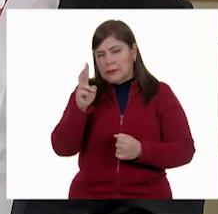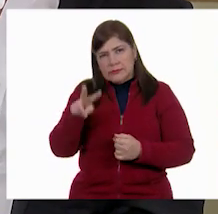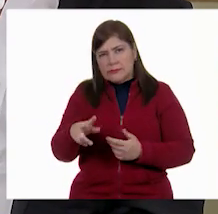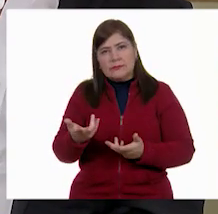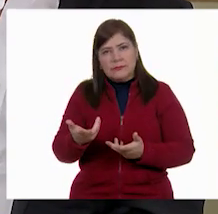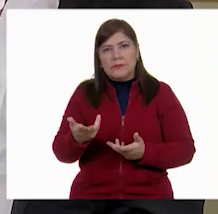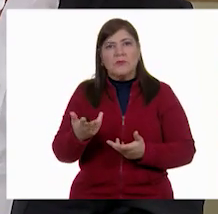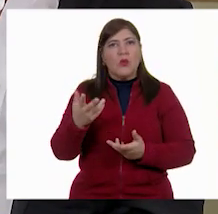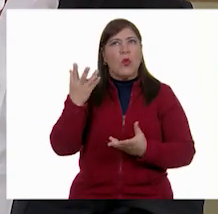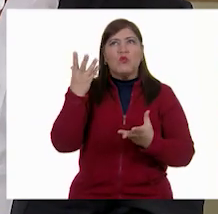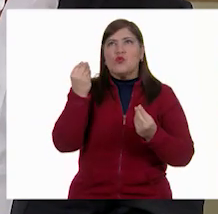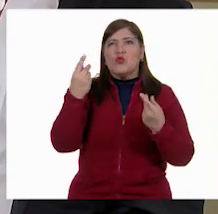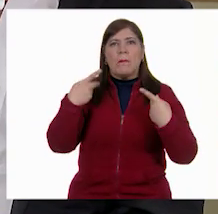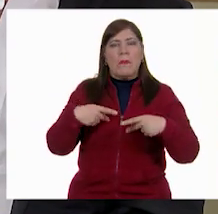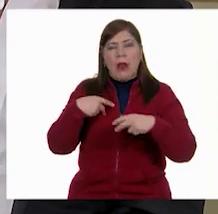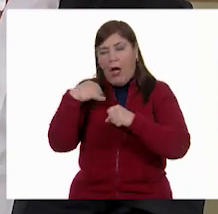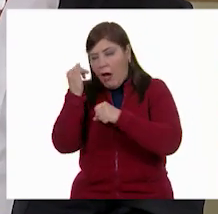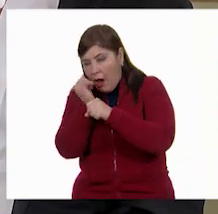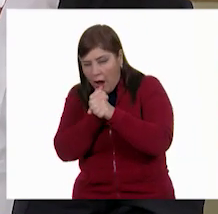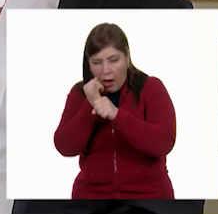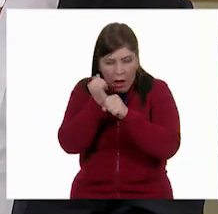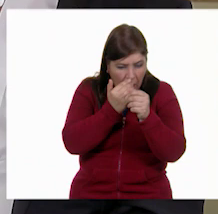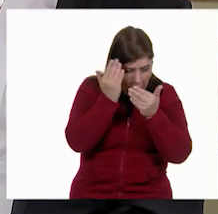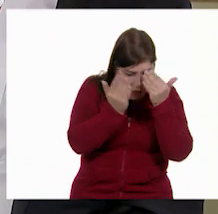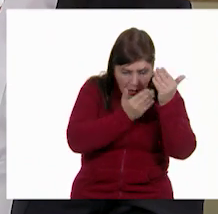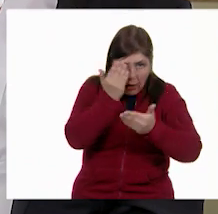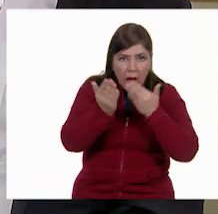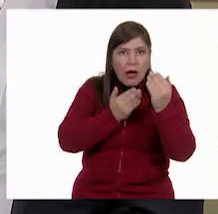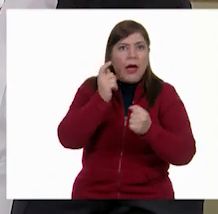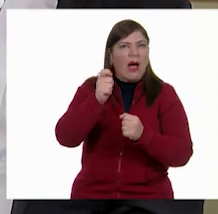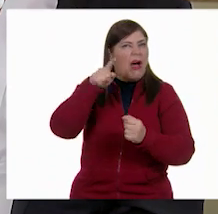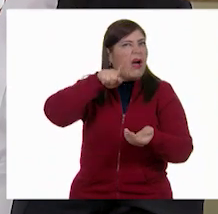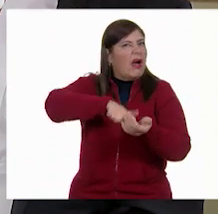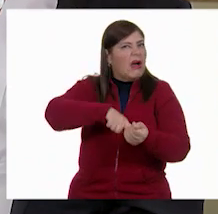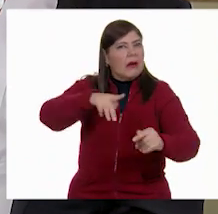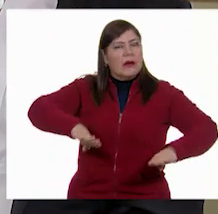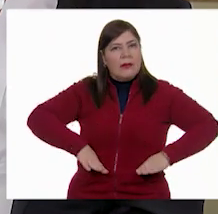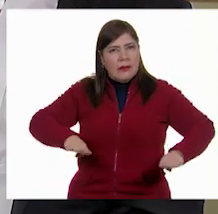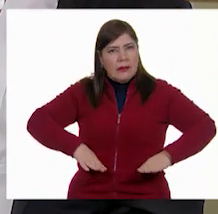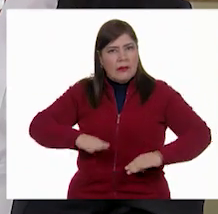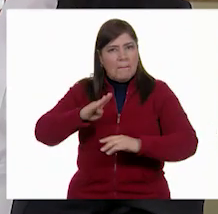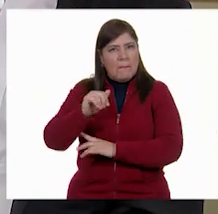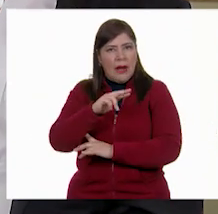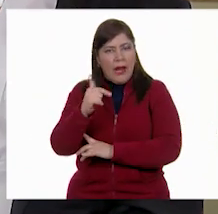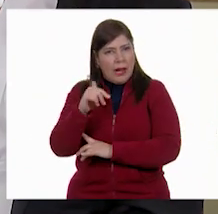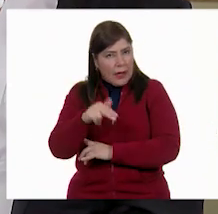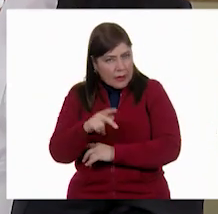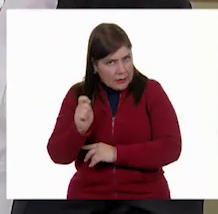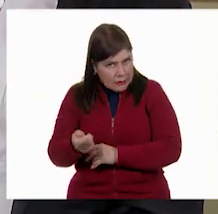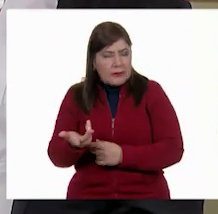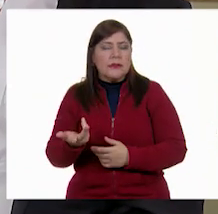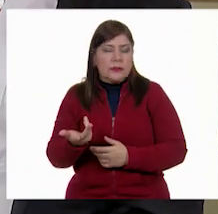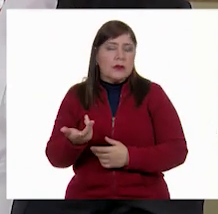bastante analizada por muchísimos estudiosos. De hecho, los programas que hemos tenido estos últimos años